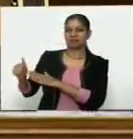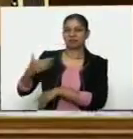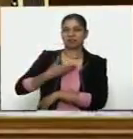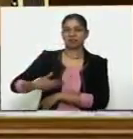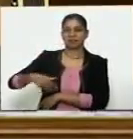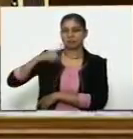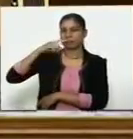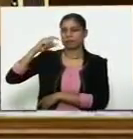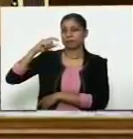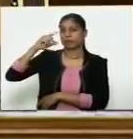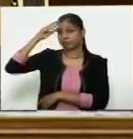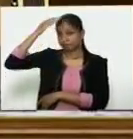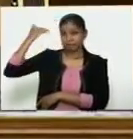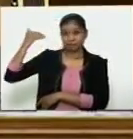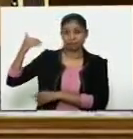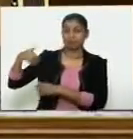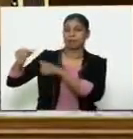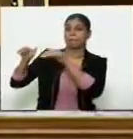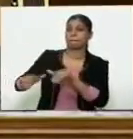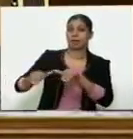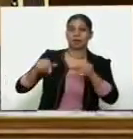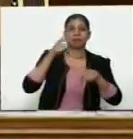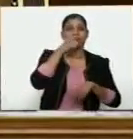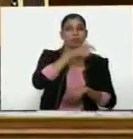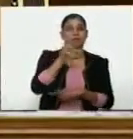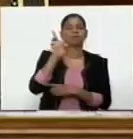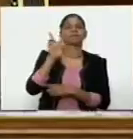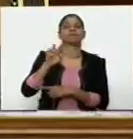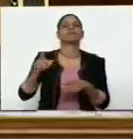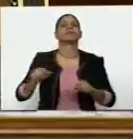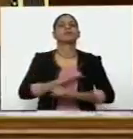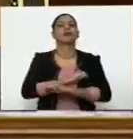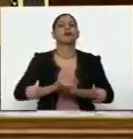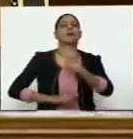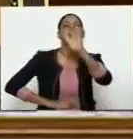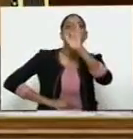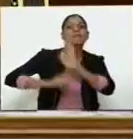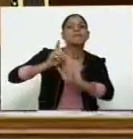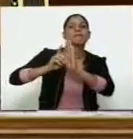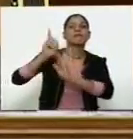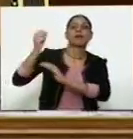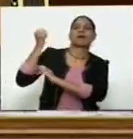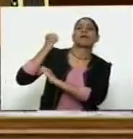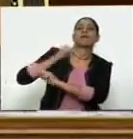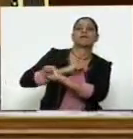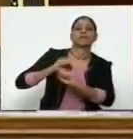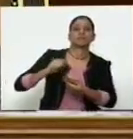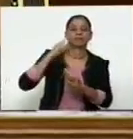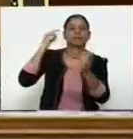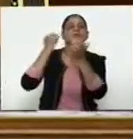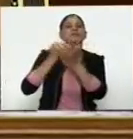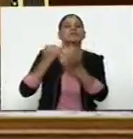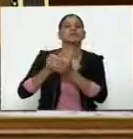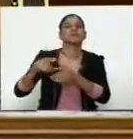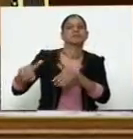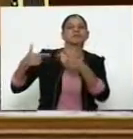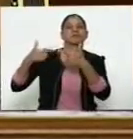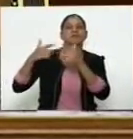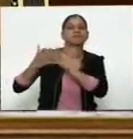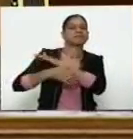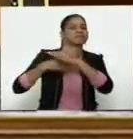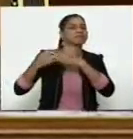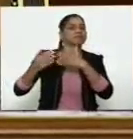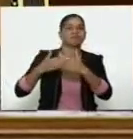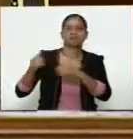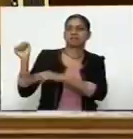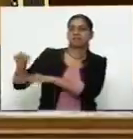no nos vas a detener. No vas a detener al pueblo de Venezuela, que es indestructible. Ya te lo ha demostrado en muchas batallas y vienen más batallas